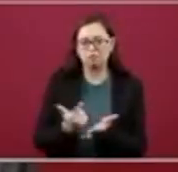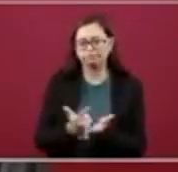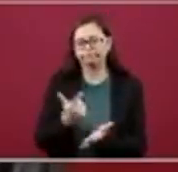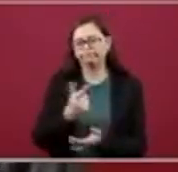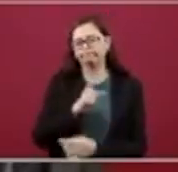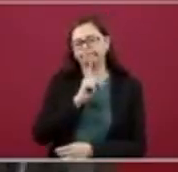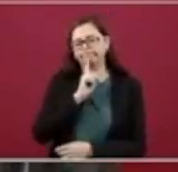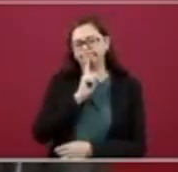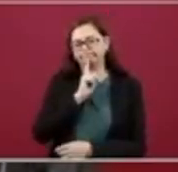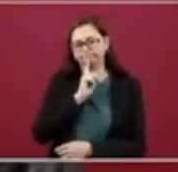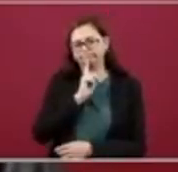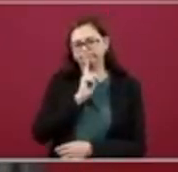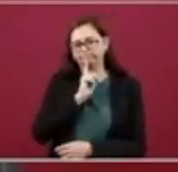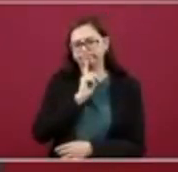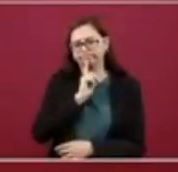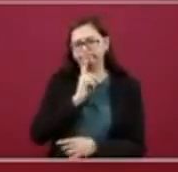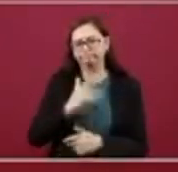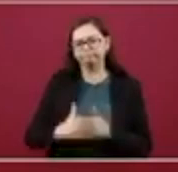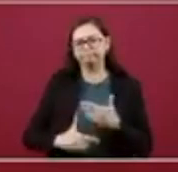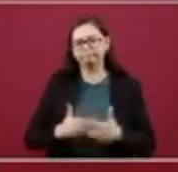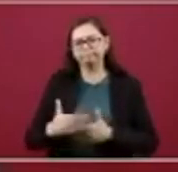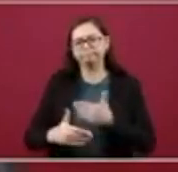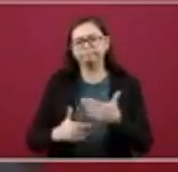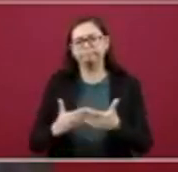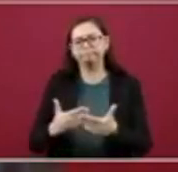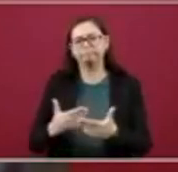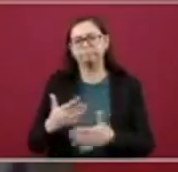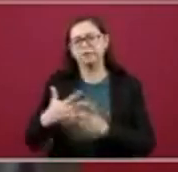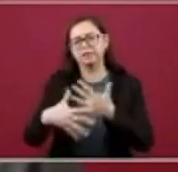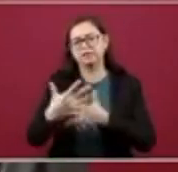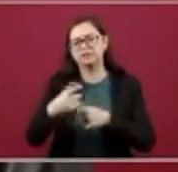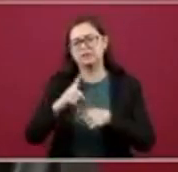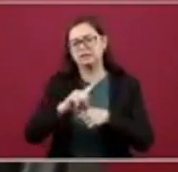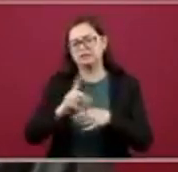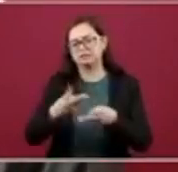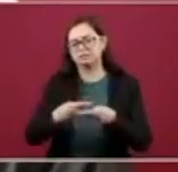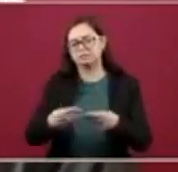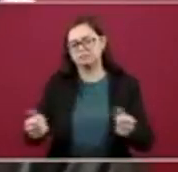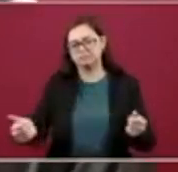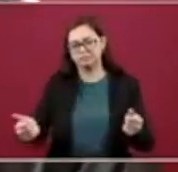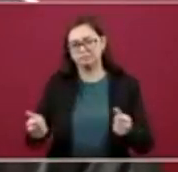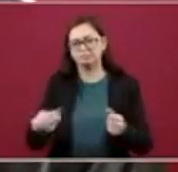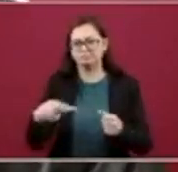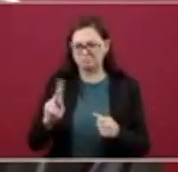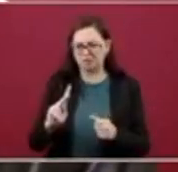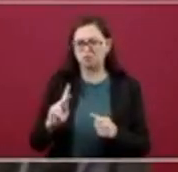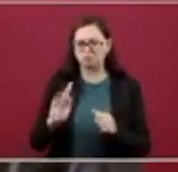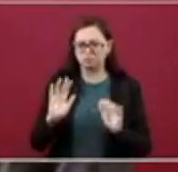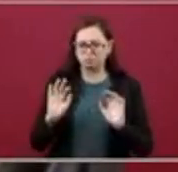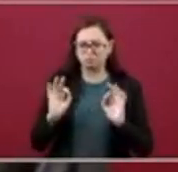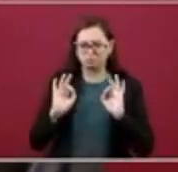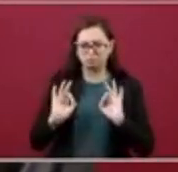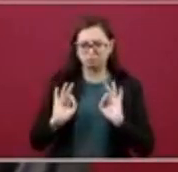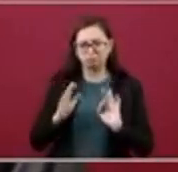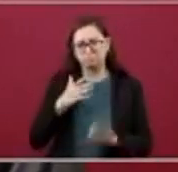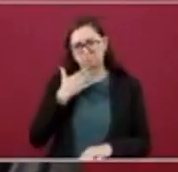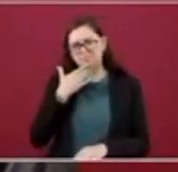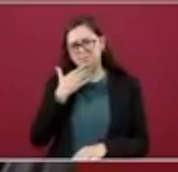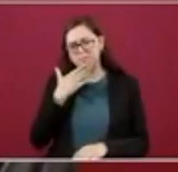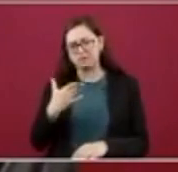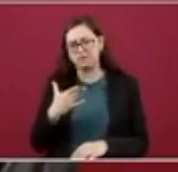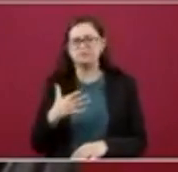El presidente Andrés Manuel López Obrador anunció que la termoeléctrica en Huesca sí va, ya que la consulta ciudadana arrojó como resultado que